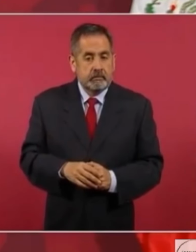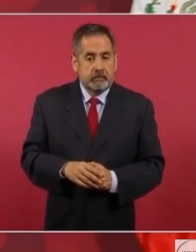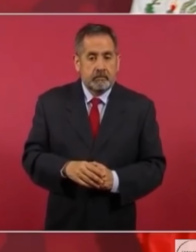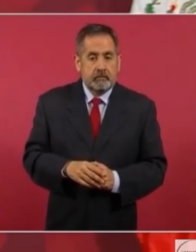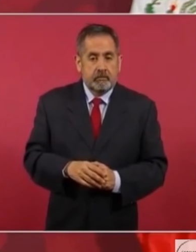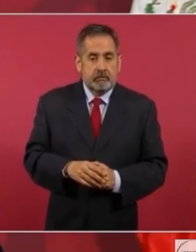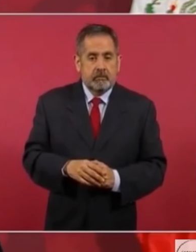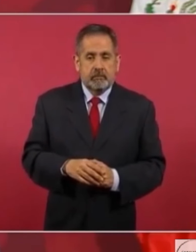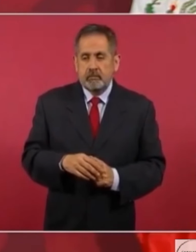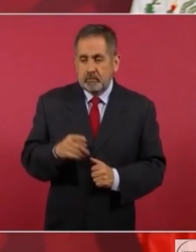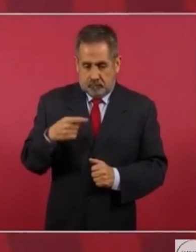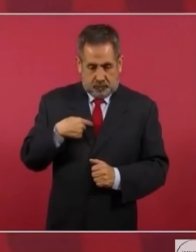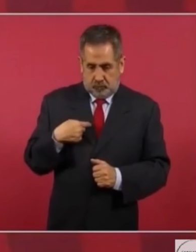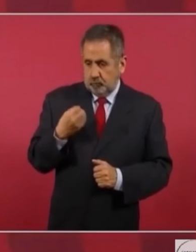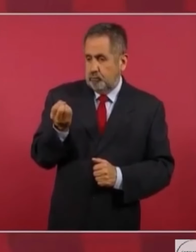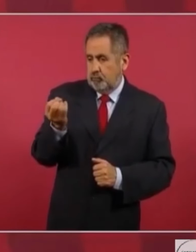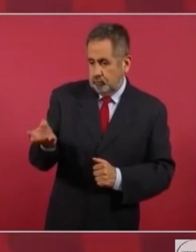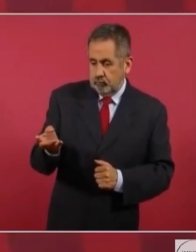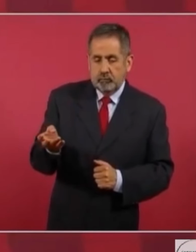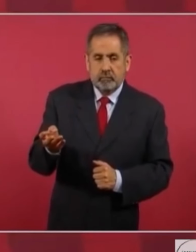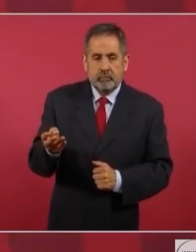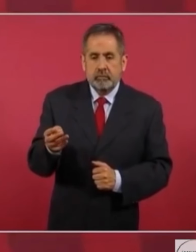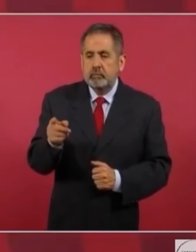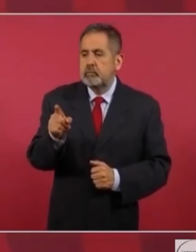me autorices un dinero,